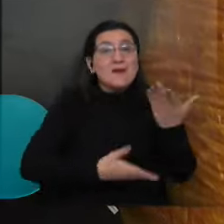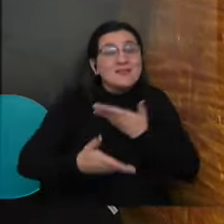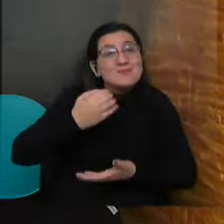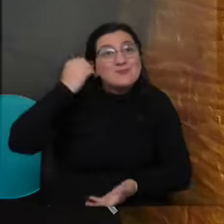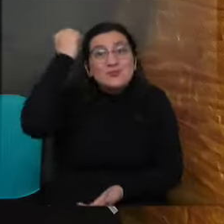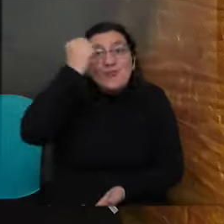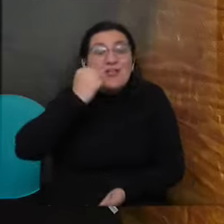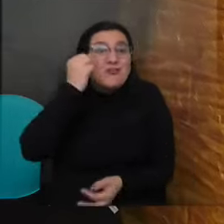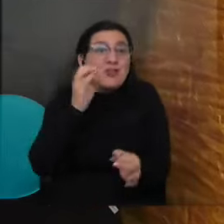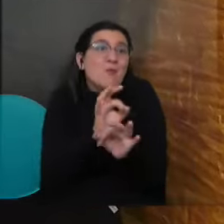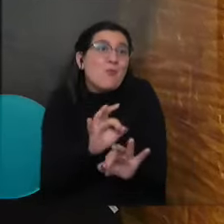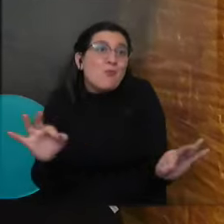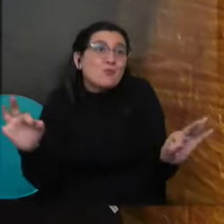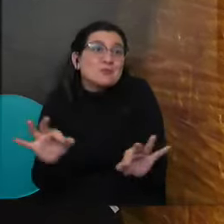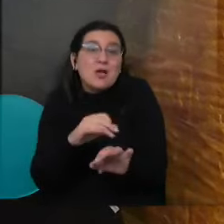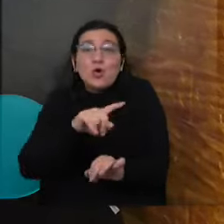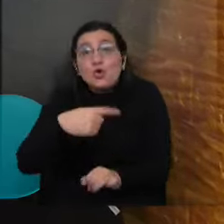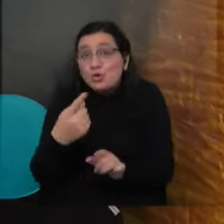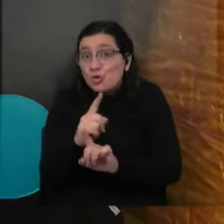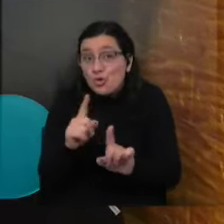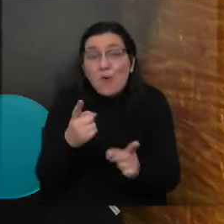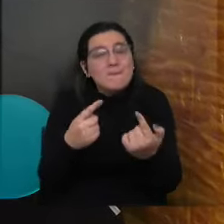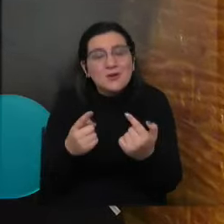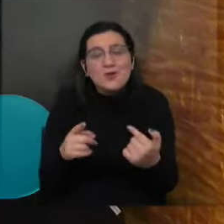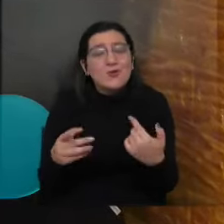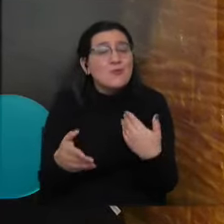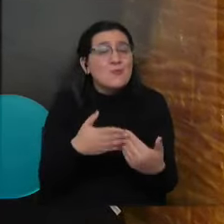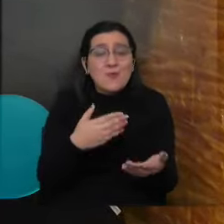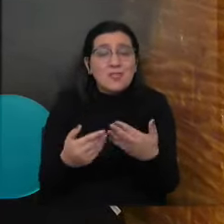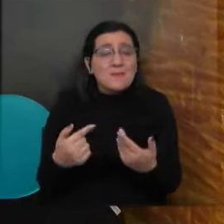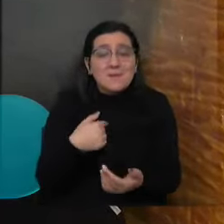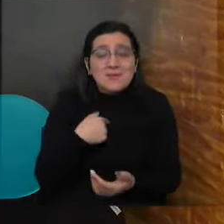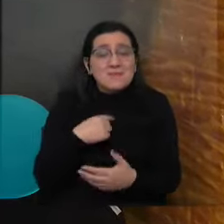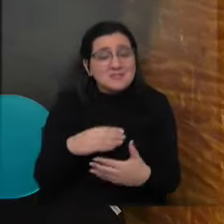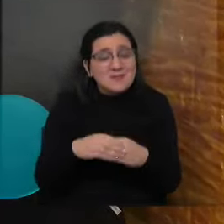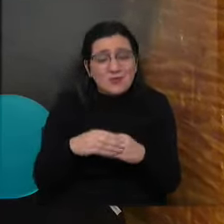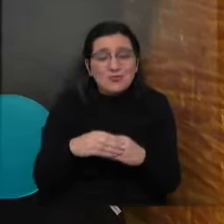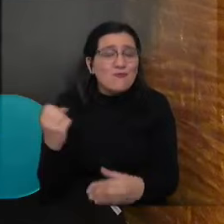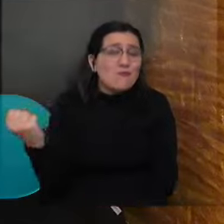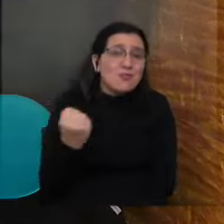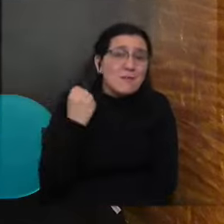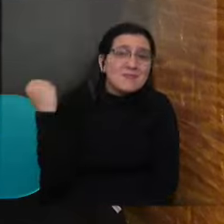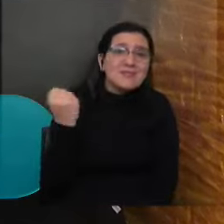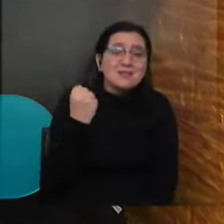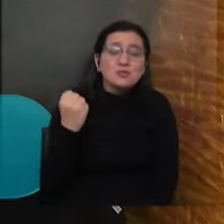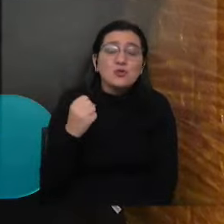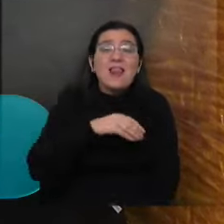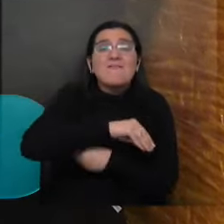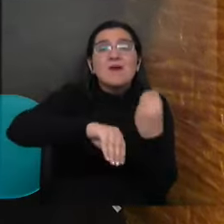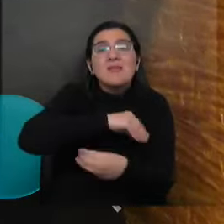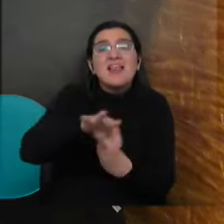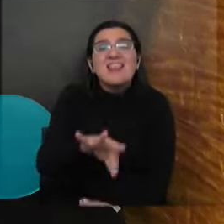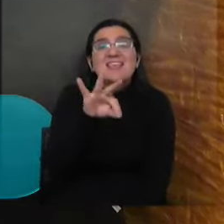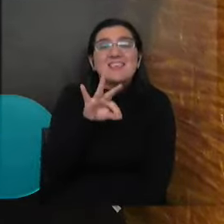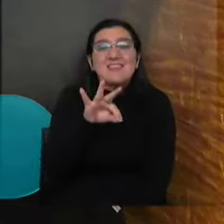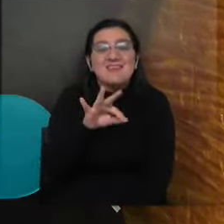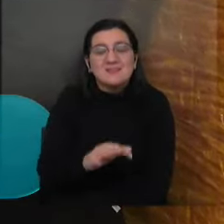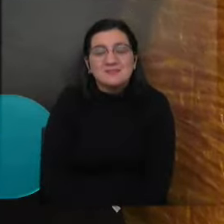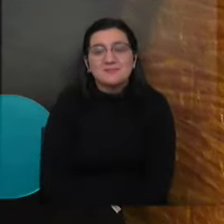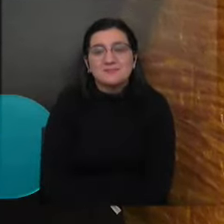no este pero para mí son fundamentales son Eso es Es familia que yo elegí tener